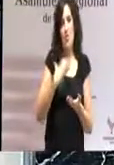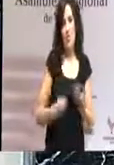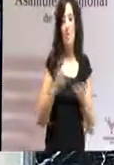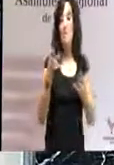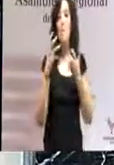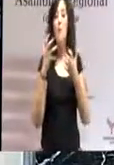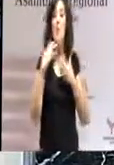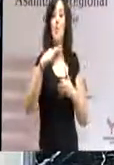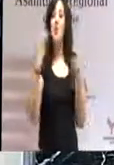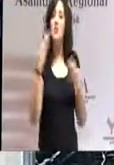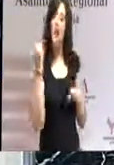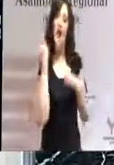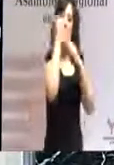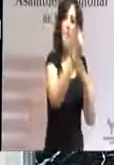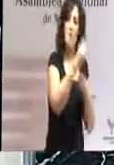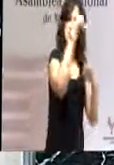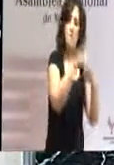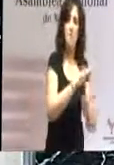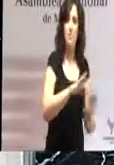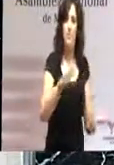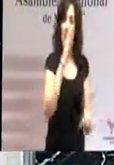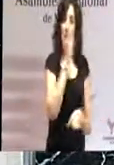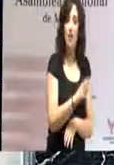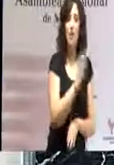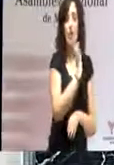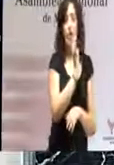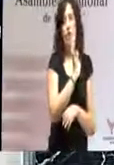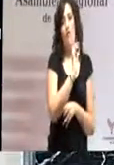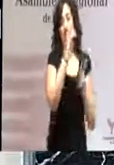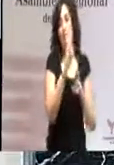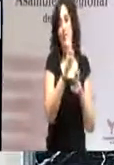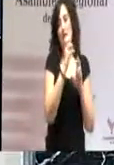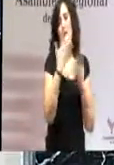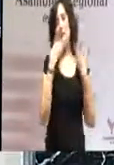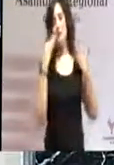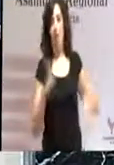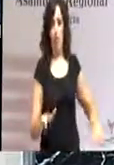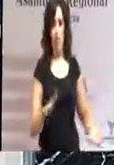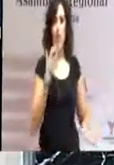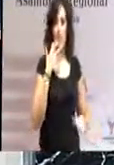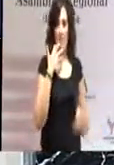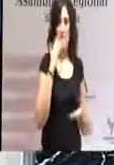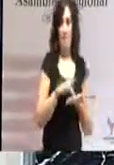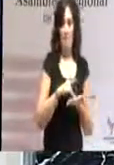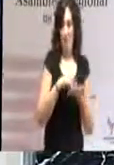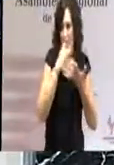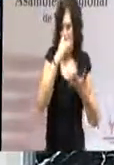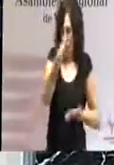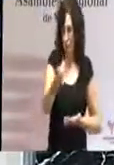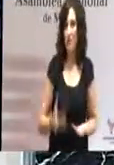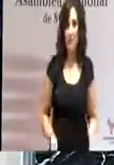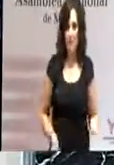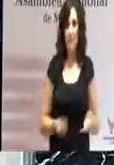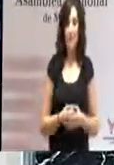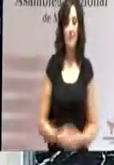que le apoyaron, tanto de forma directa como a través de una abstención, entiendo, vergonzosa.